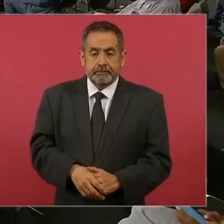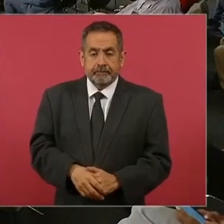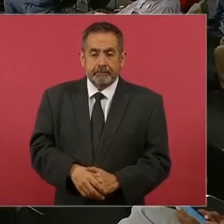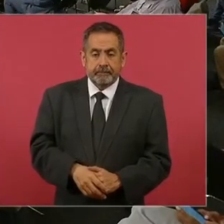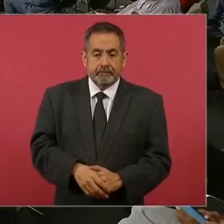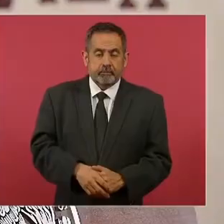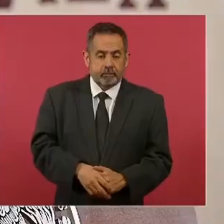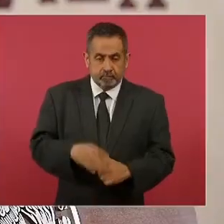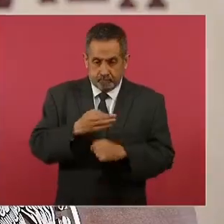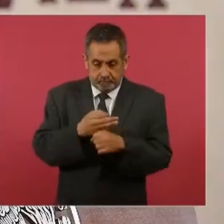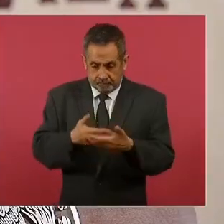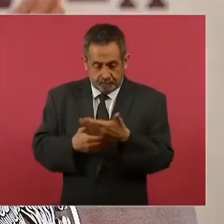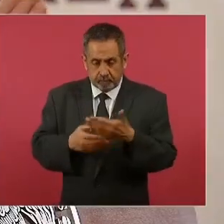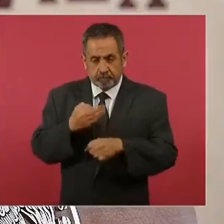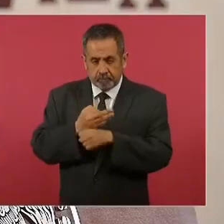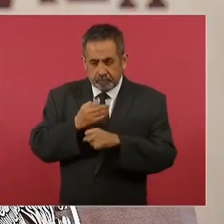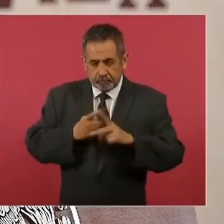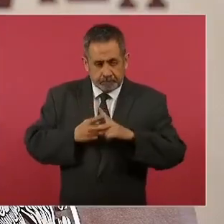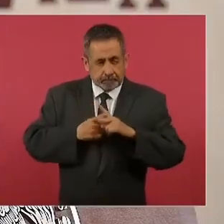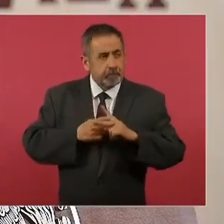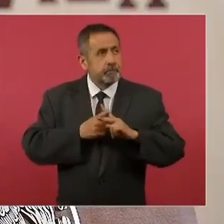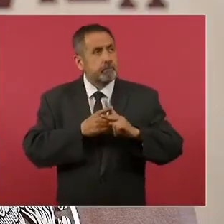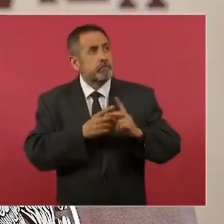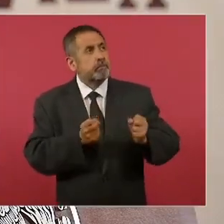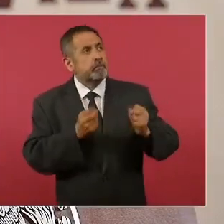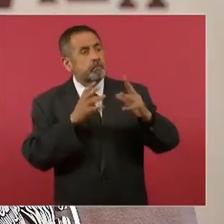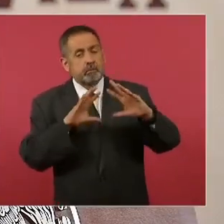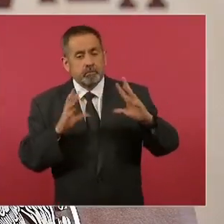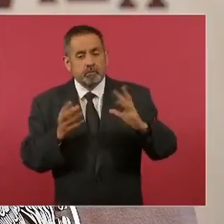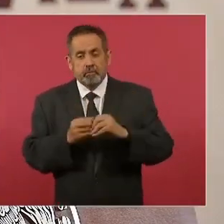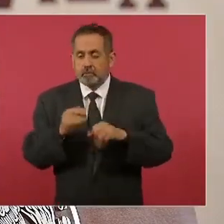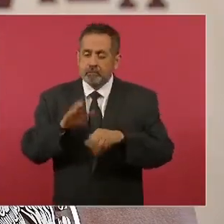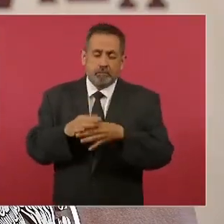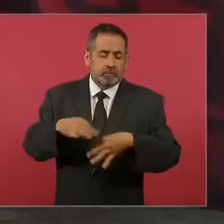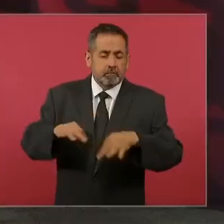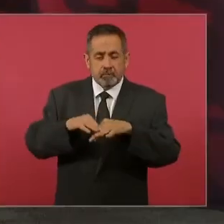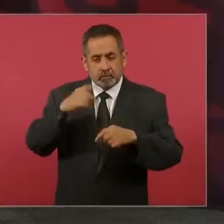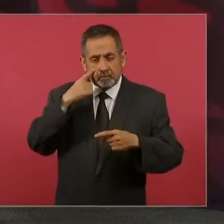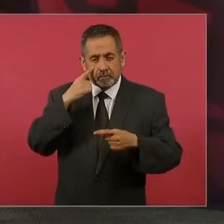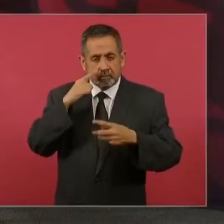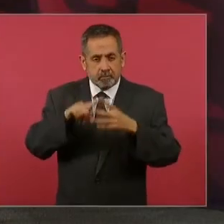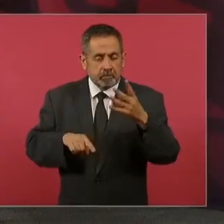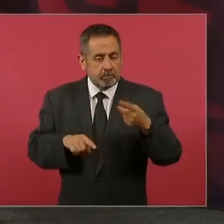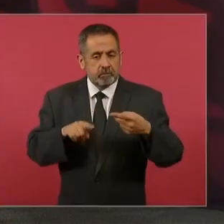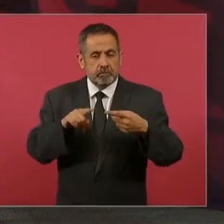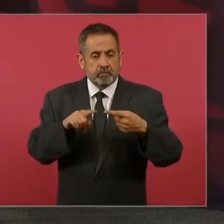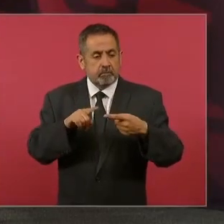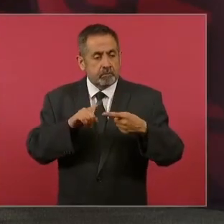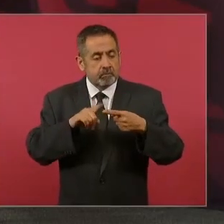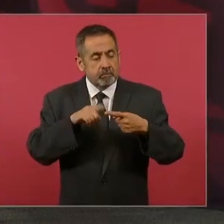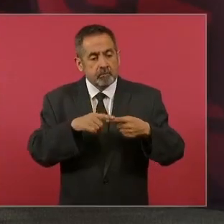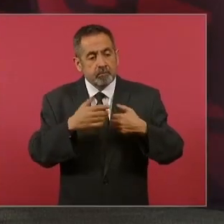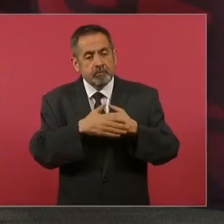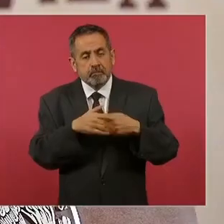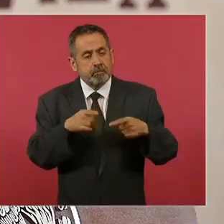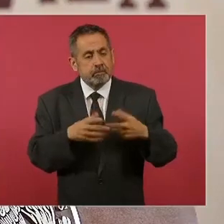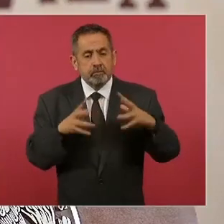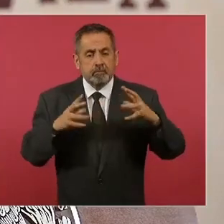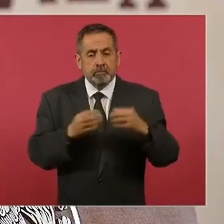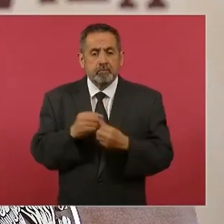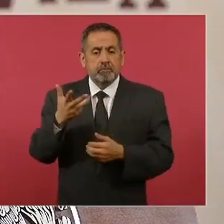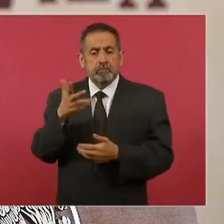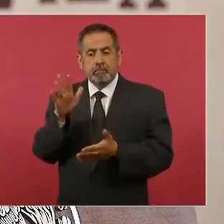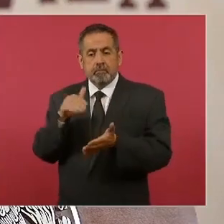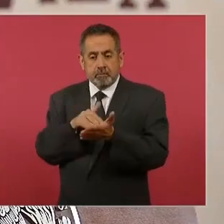En este momento no lo tengo, estamos haciendo el inventario, pero los más representativos que tenemos a la vista suman más de